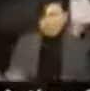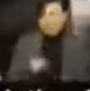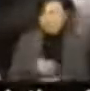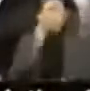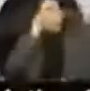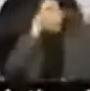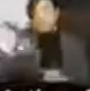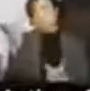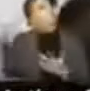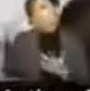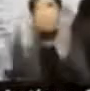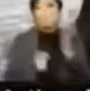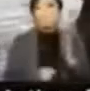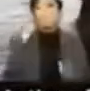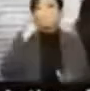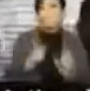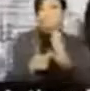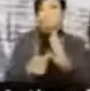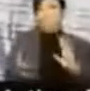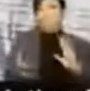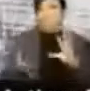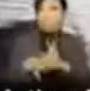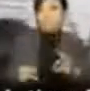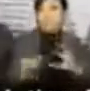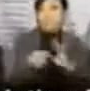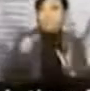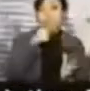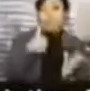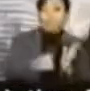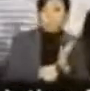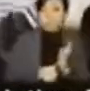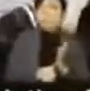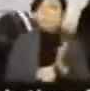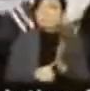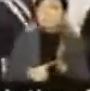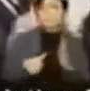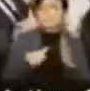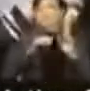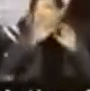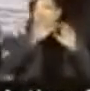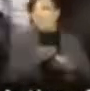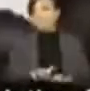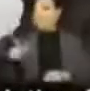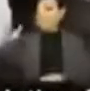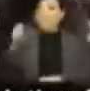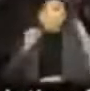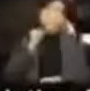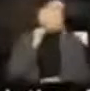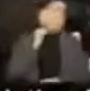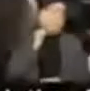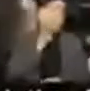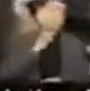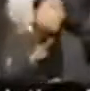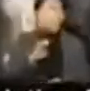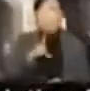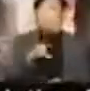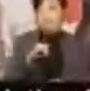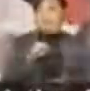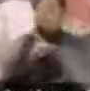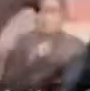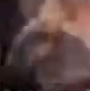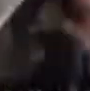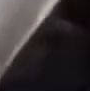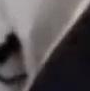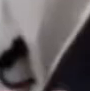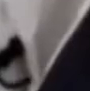poderes fácticos, es decir, tiene enfrente a poderes delincuenciales, tiene que negociar, entre otras,